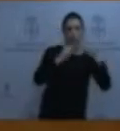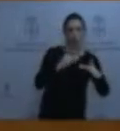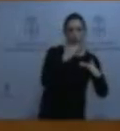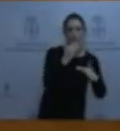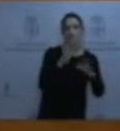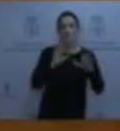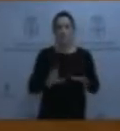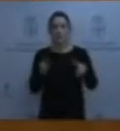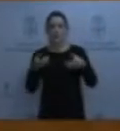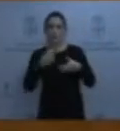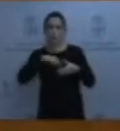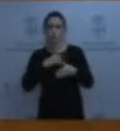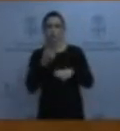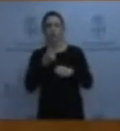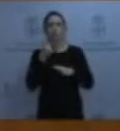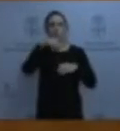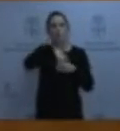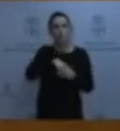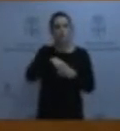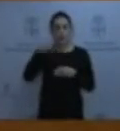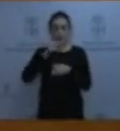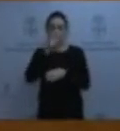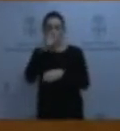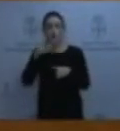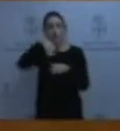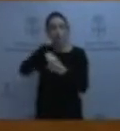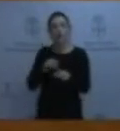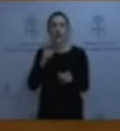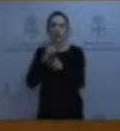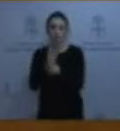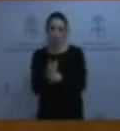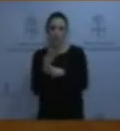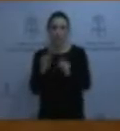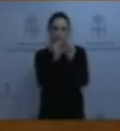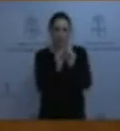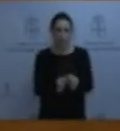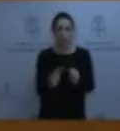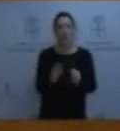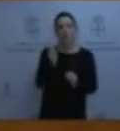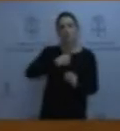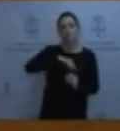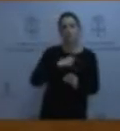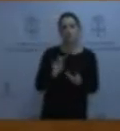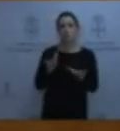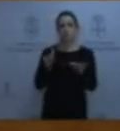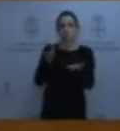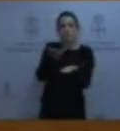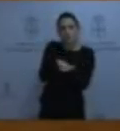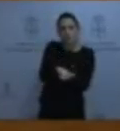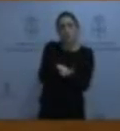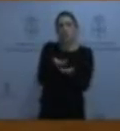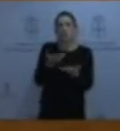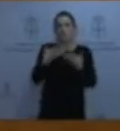en relación a estos dos campos, el patrimonio industrial y el etnográfico, hemos aportado nuestra propuesta de mejora del texto que se propone. Cuando se